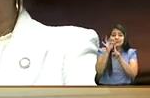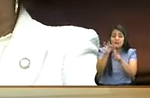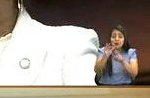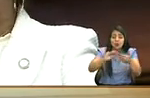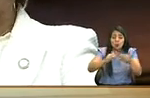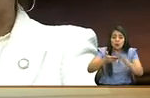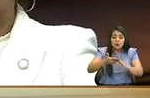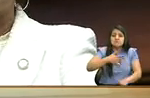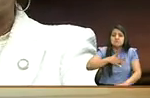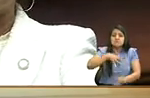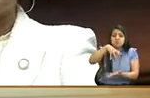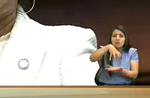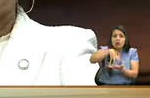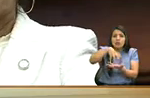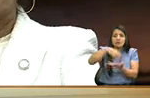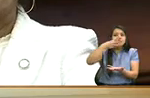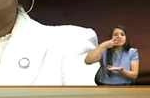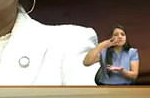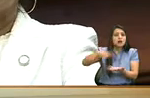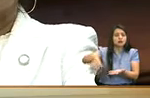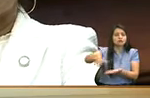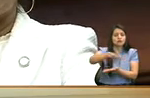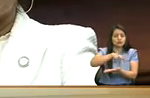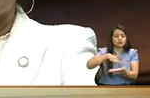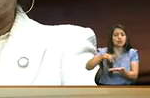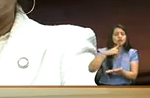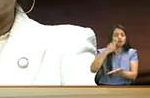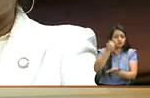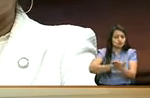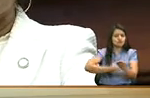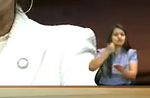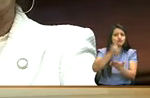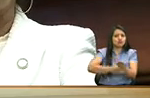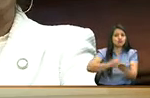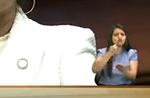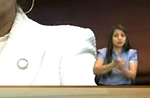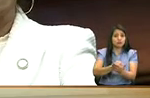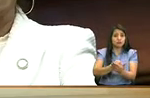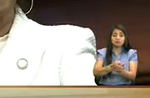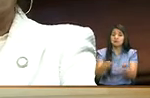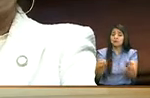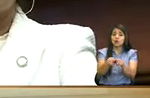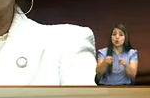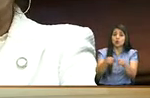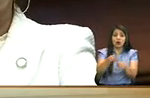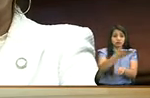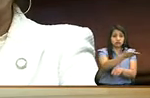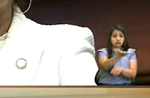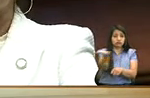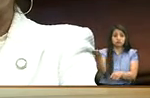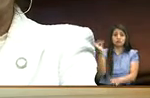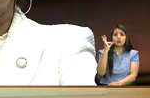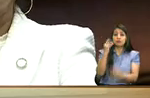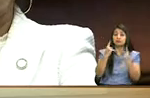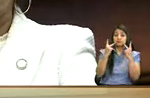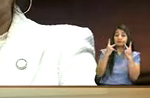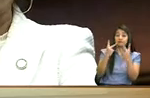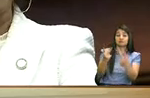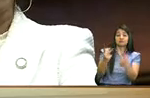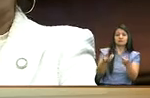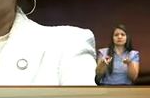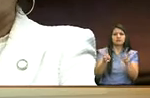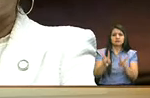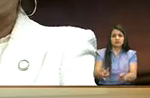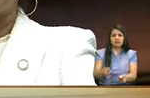provincia y de la Amazonía entera. Soy una mujer que, como muchos de ustedes, no solo he visto, sino